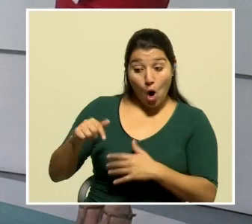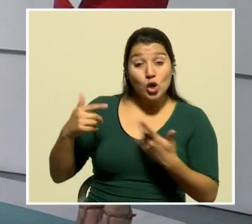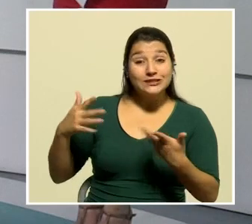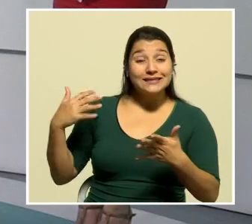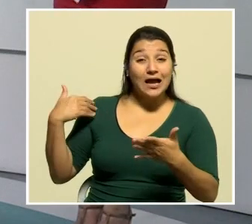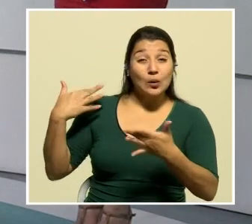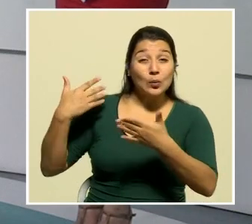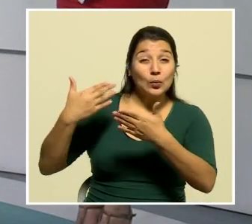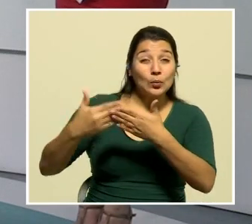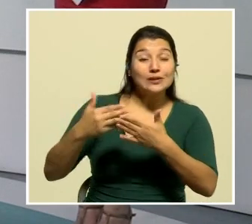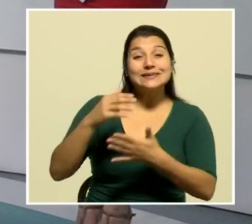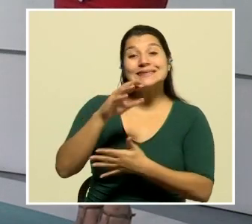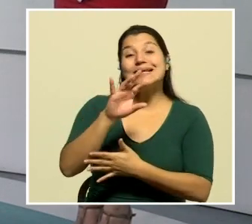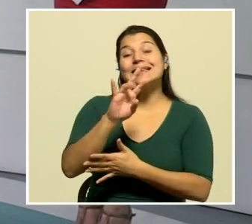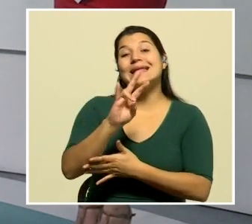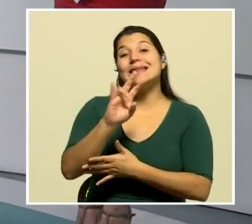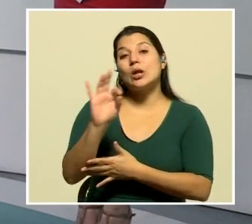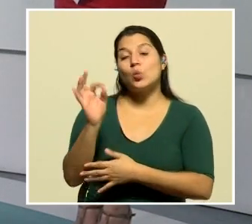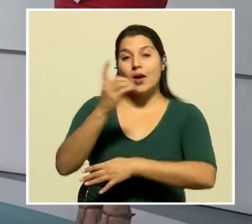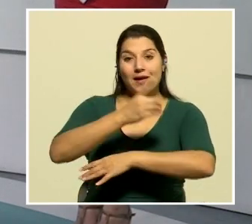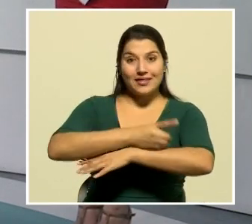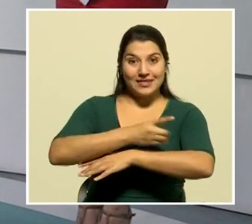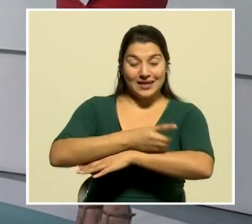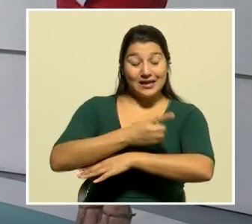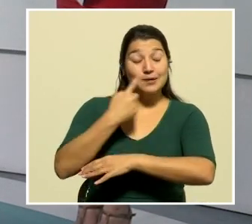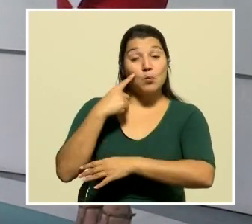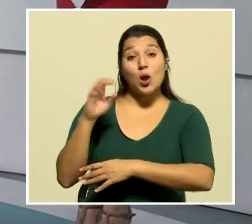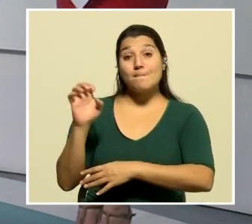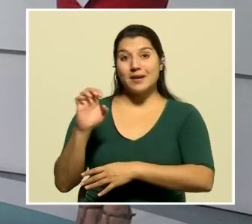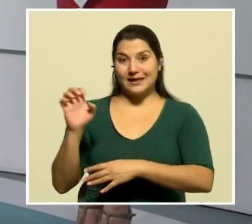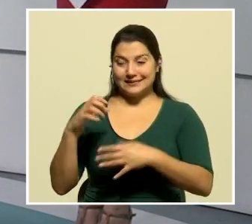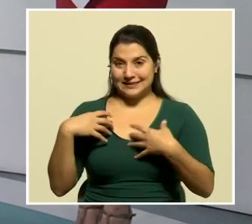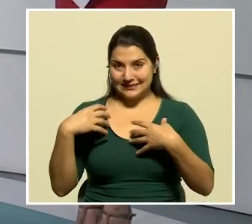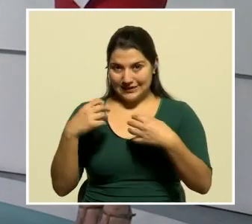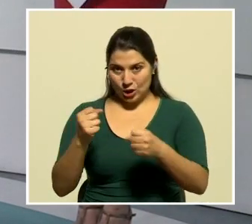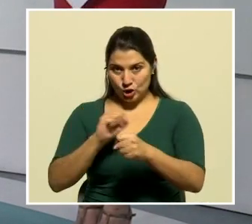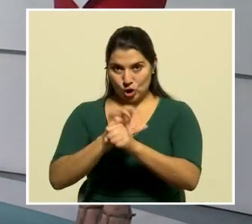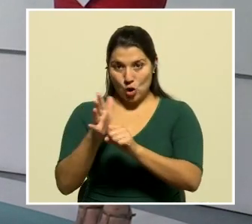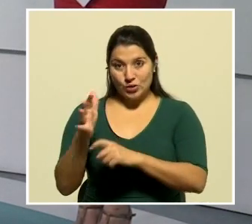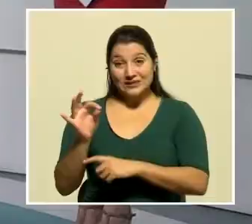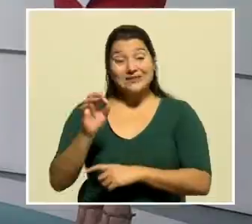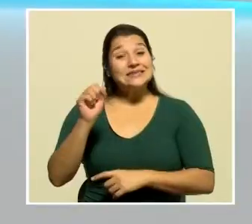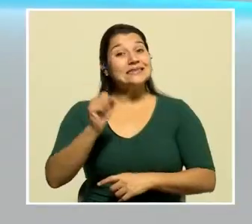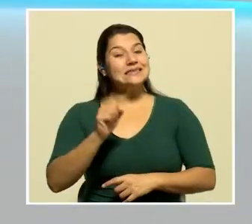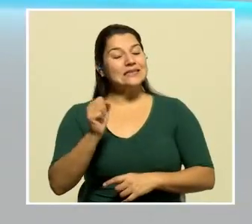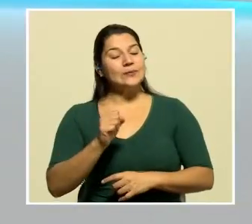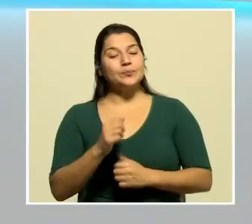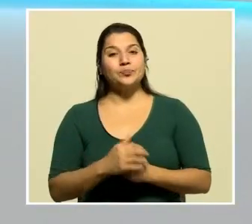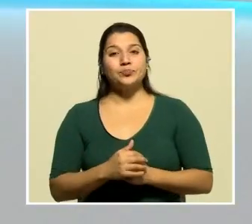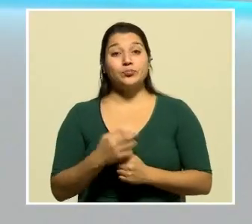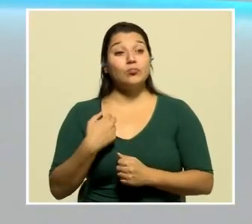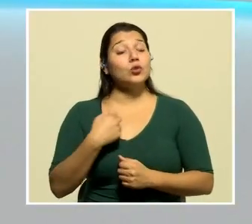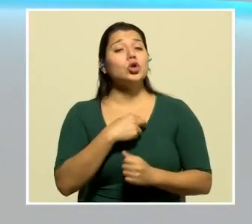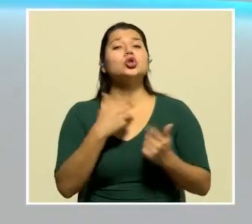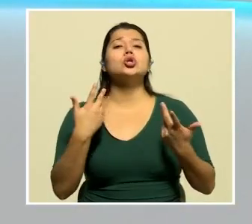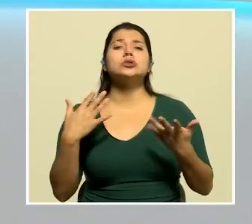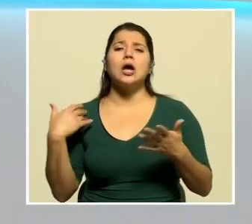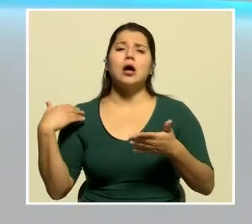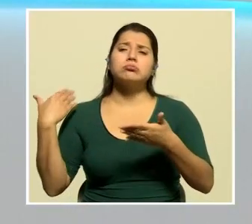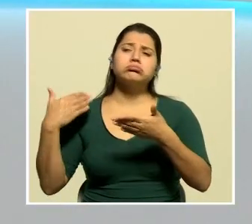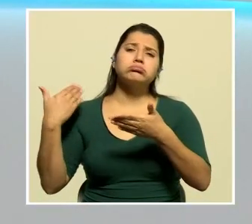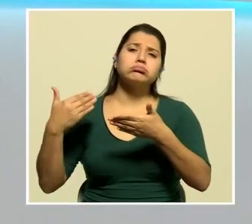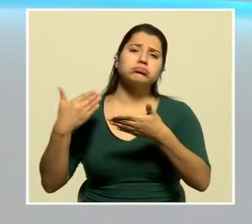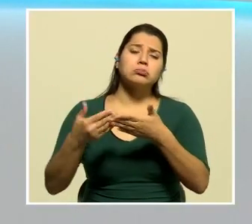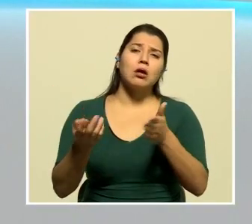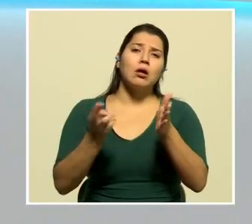79 días de la emergencia sanitaria en Costa Rica por COVID-19, don Ernesto. Así es, Eisel. Hemos venido repitiendo a